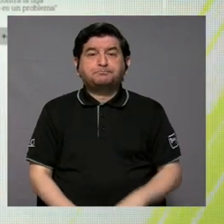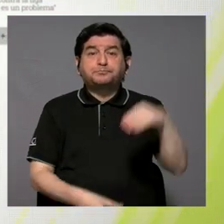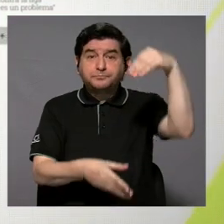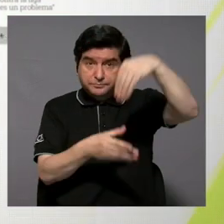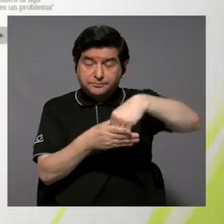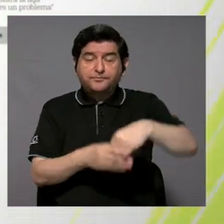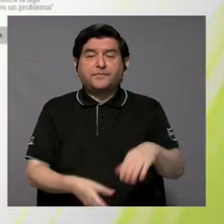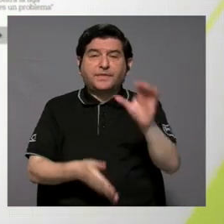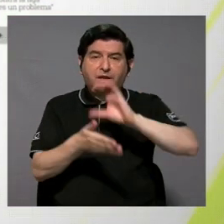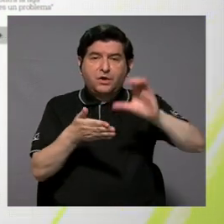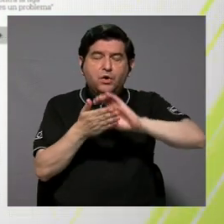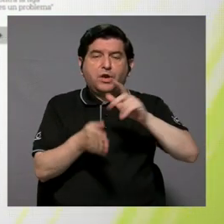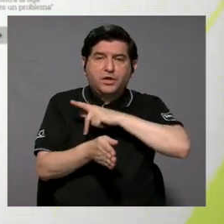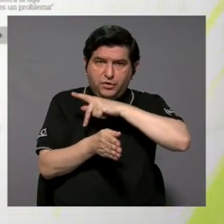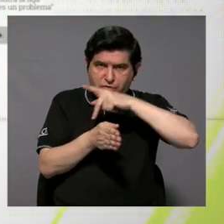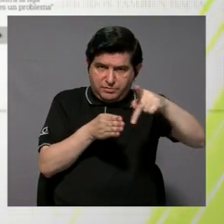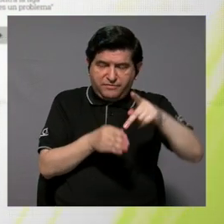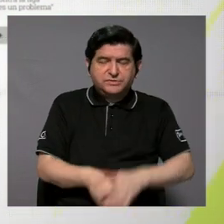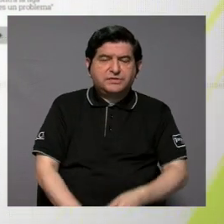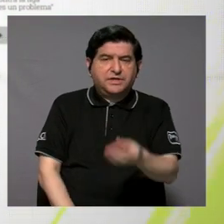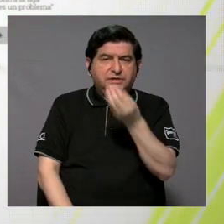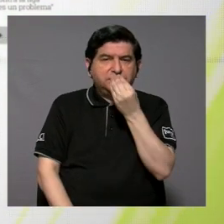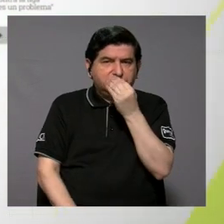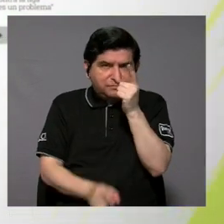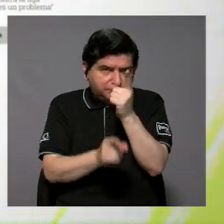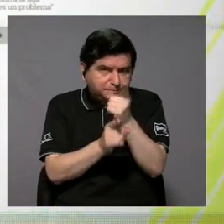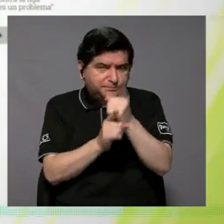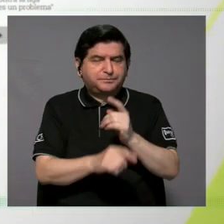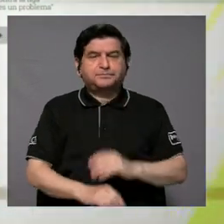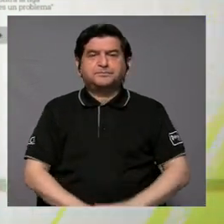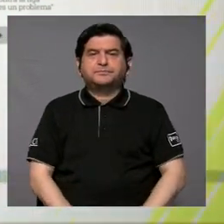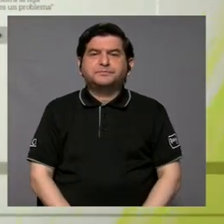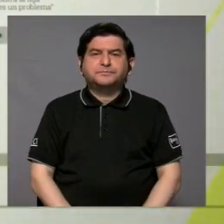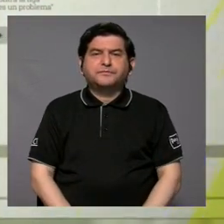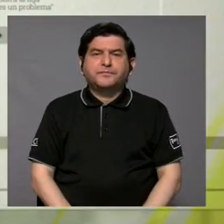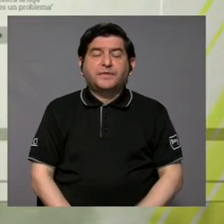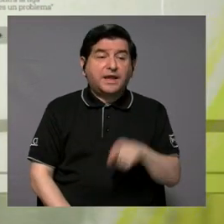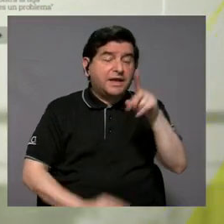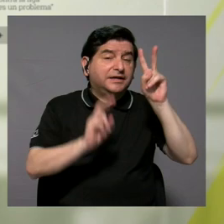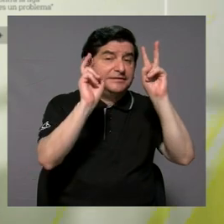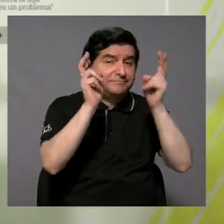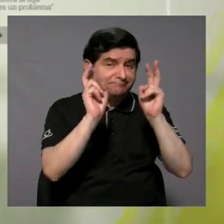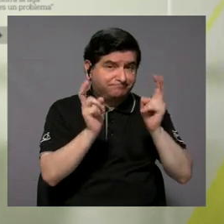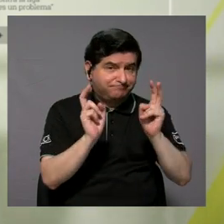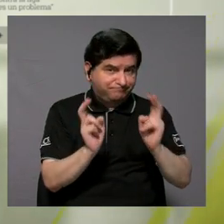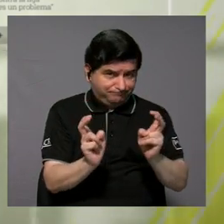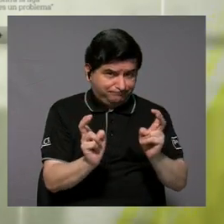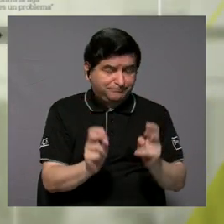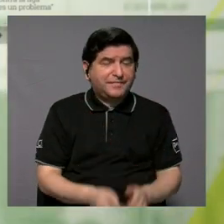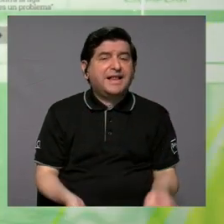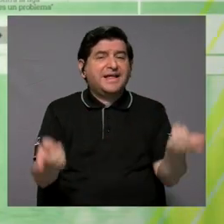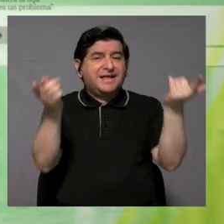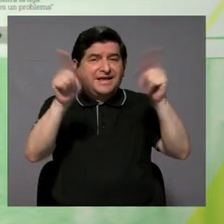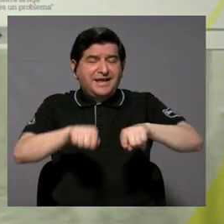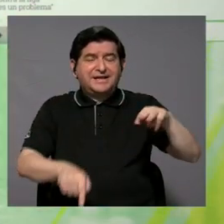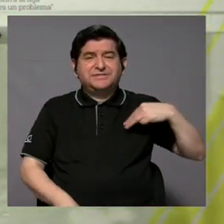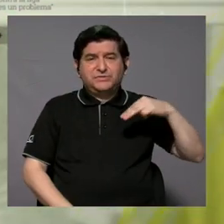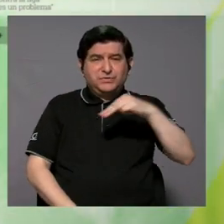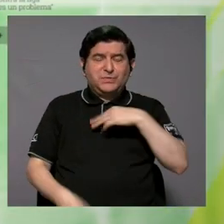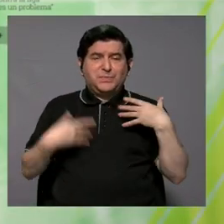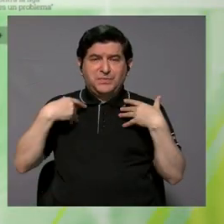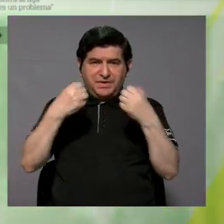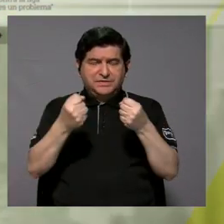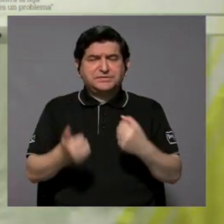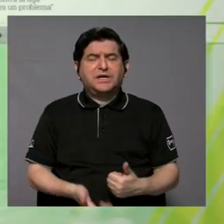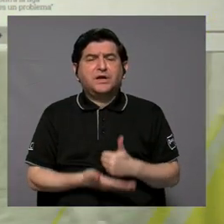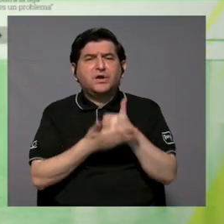ellos, por supuesto, el Colegio de Profesionales de Nutrición. Para estos temas. En el caso del Ministerio de Salud